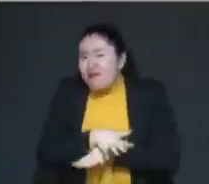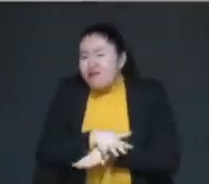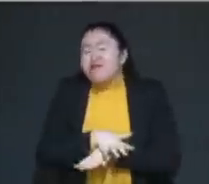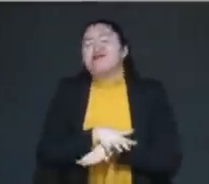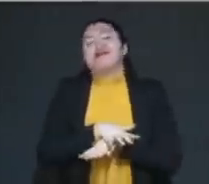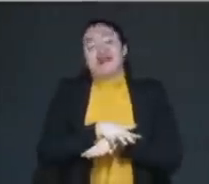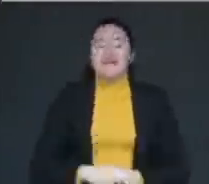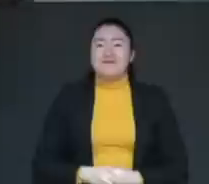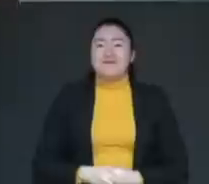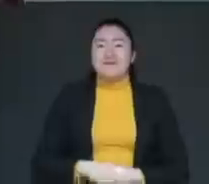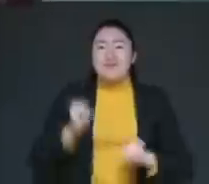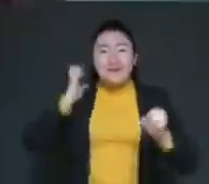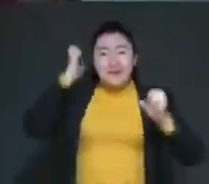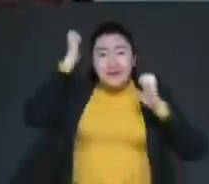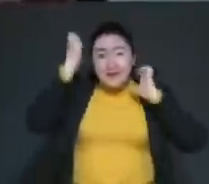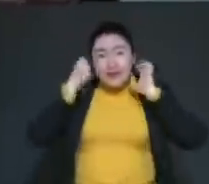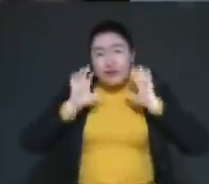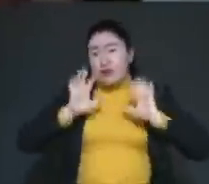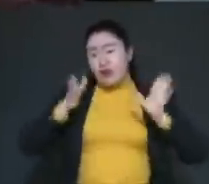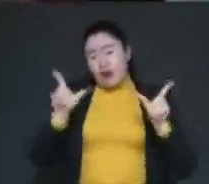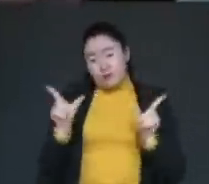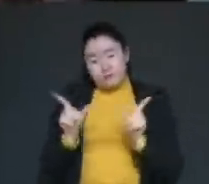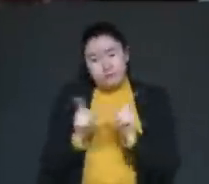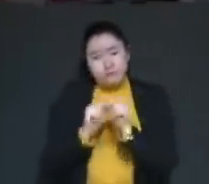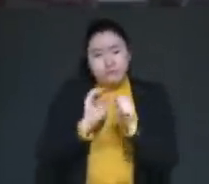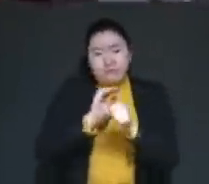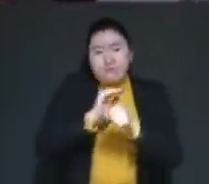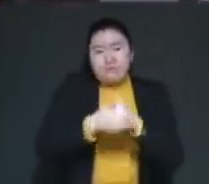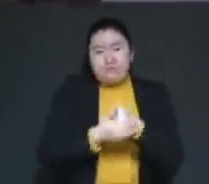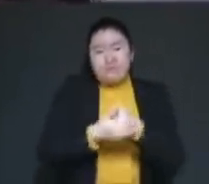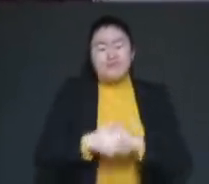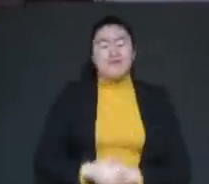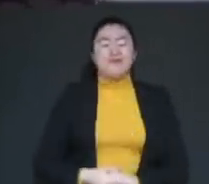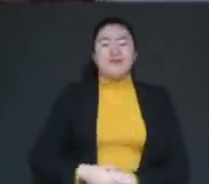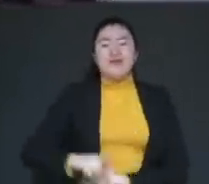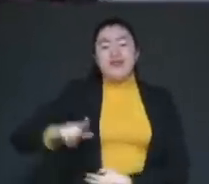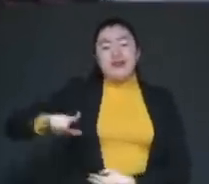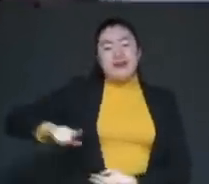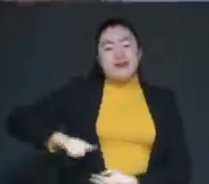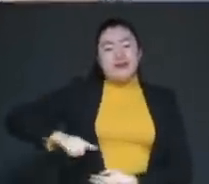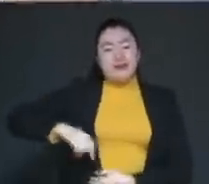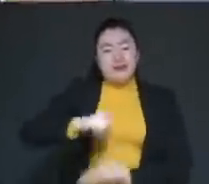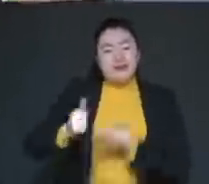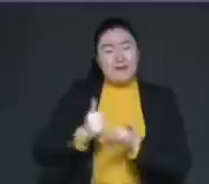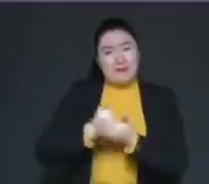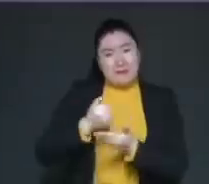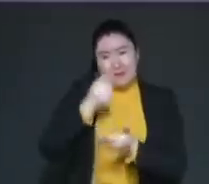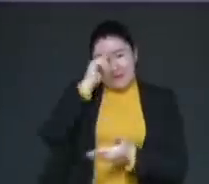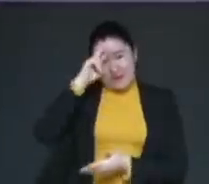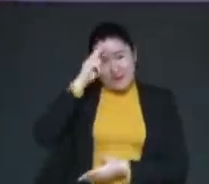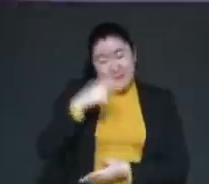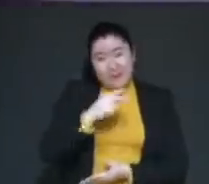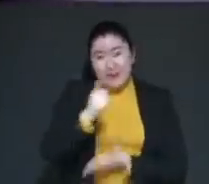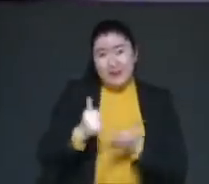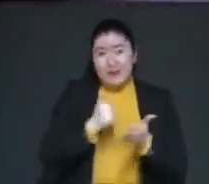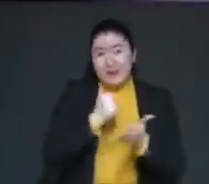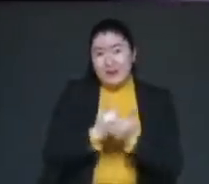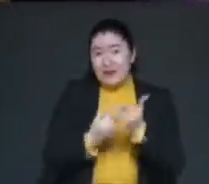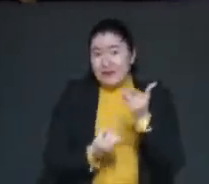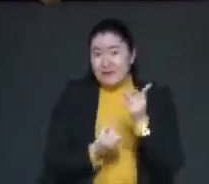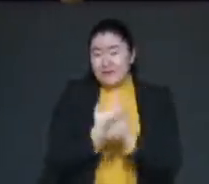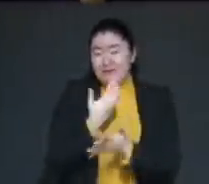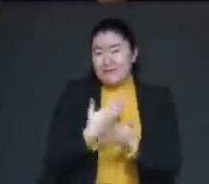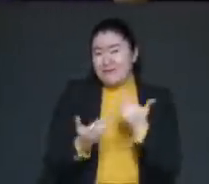Instituto de Vivienda, que no se nos olvide porque también luego quieren regresar, que no se nos olvida que antes se